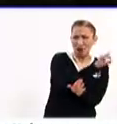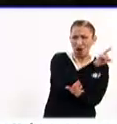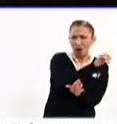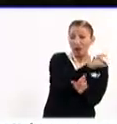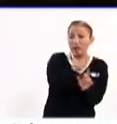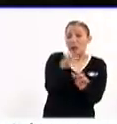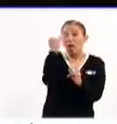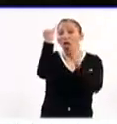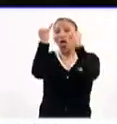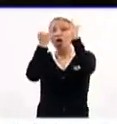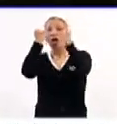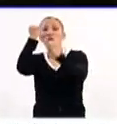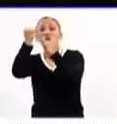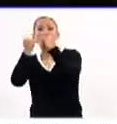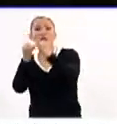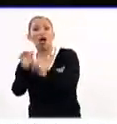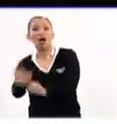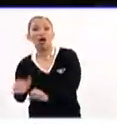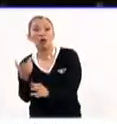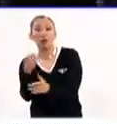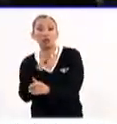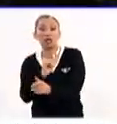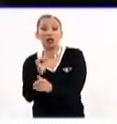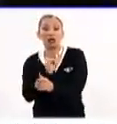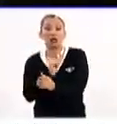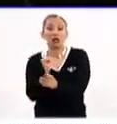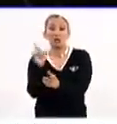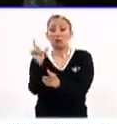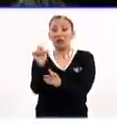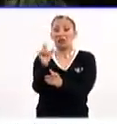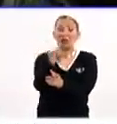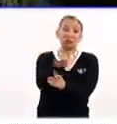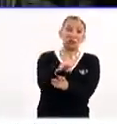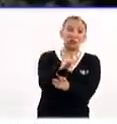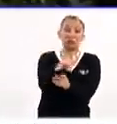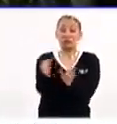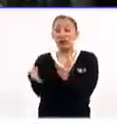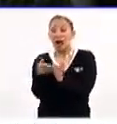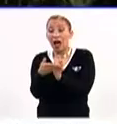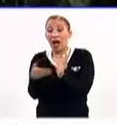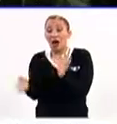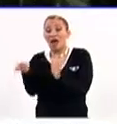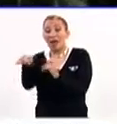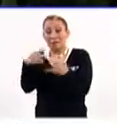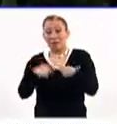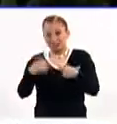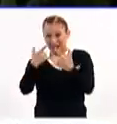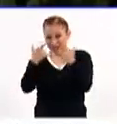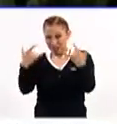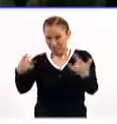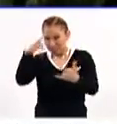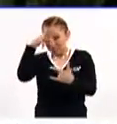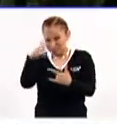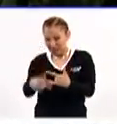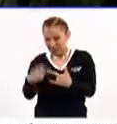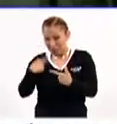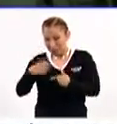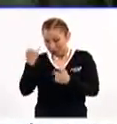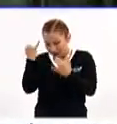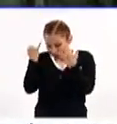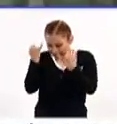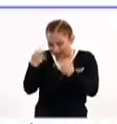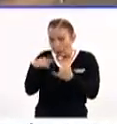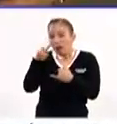sino que es un invento que se hizo en el siglo XIX y siglo XX. En ese momento, los historiadores nacionalistas mexicanos